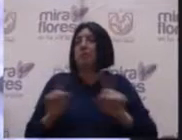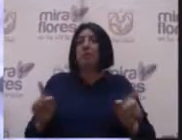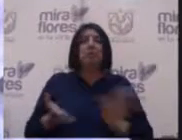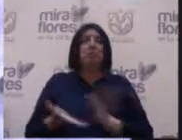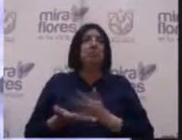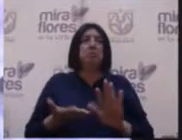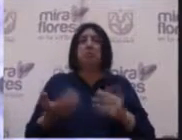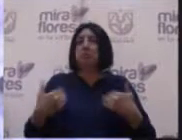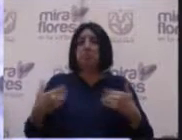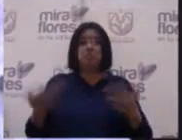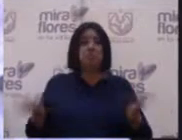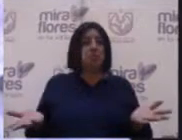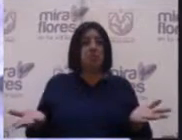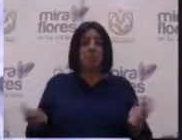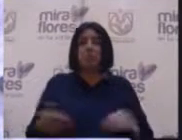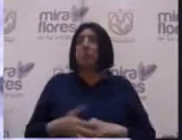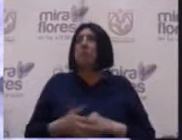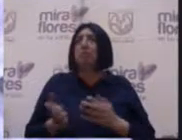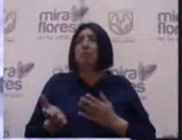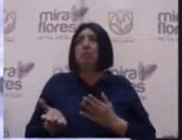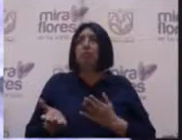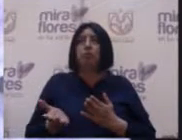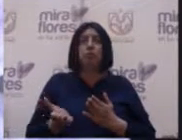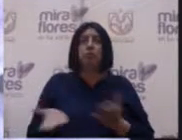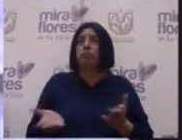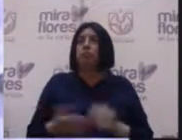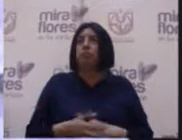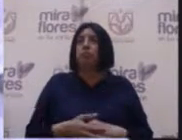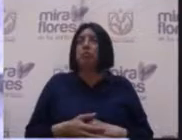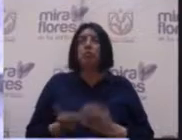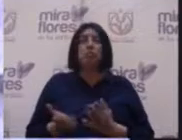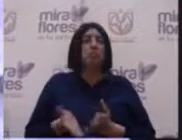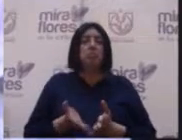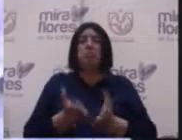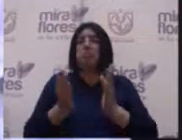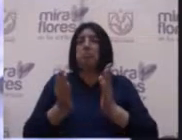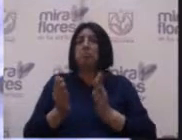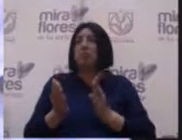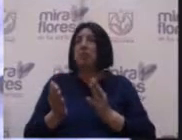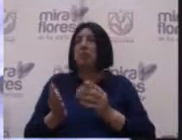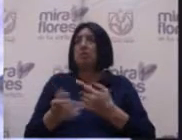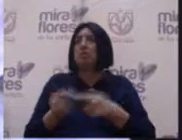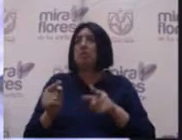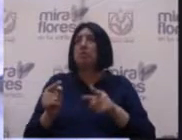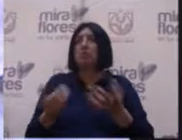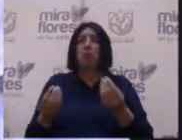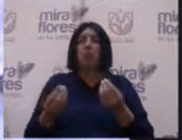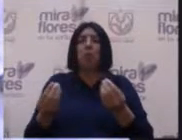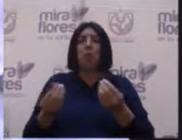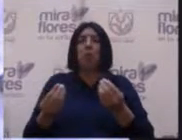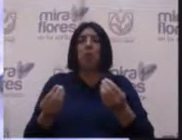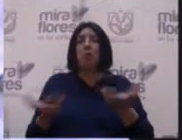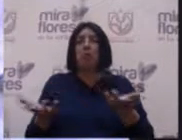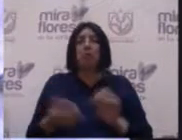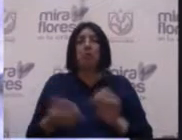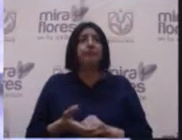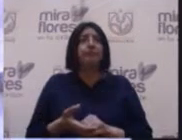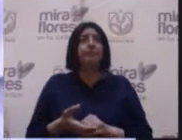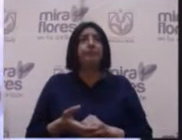no tengamos vías como las que debemos tener, o que